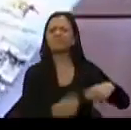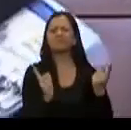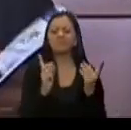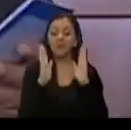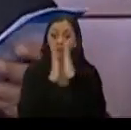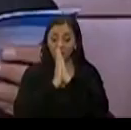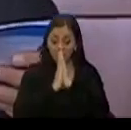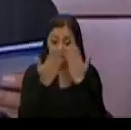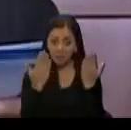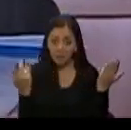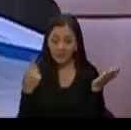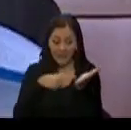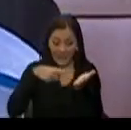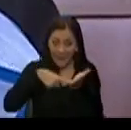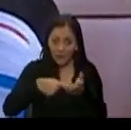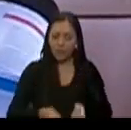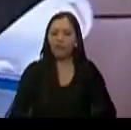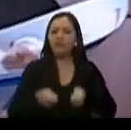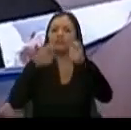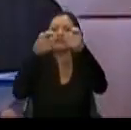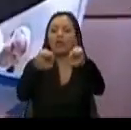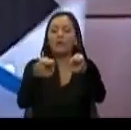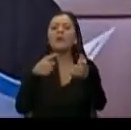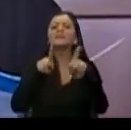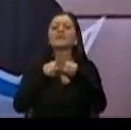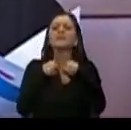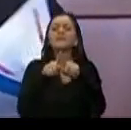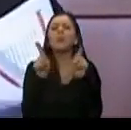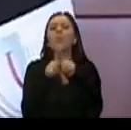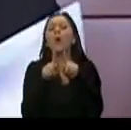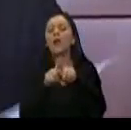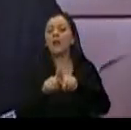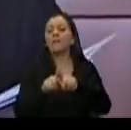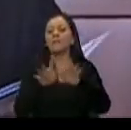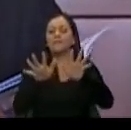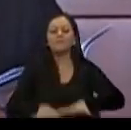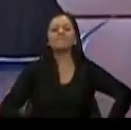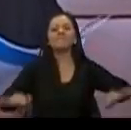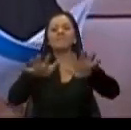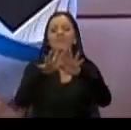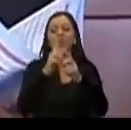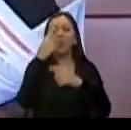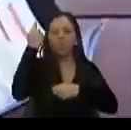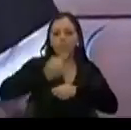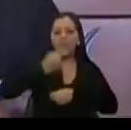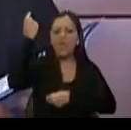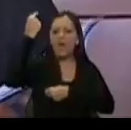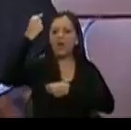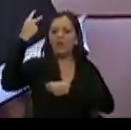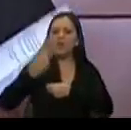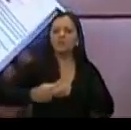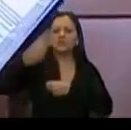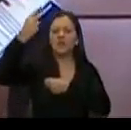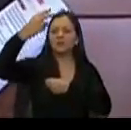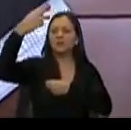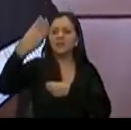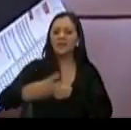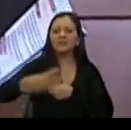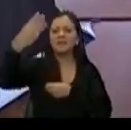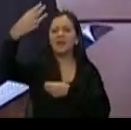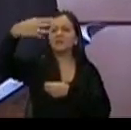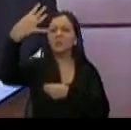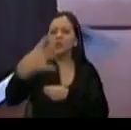es para ir estudiando, como en asambleas, momento a momento, día por día, en todas las casas